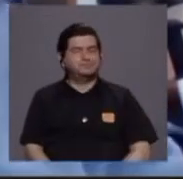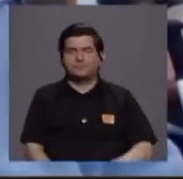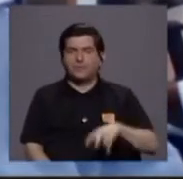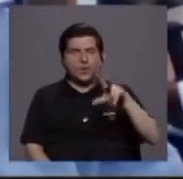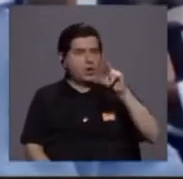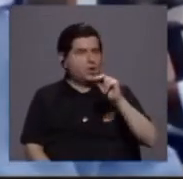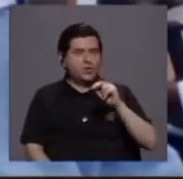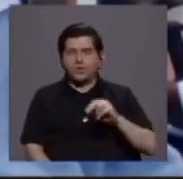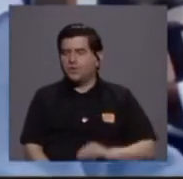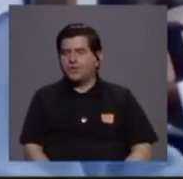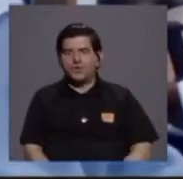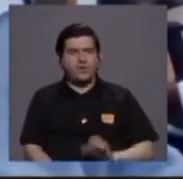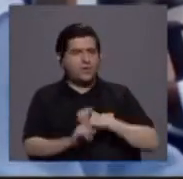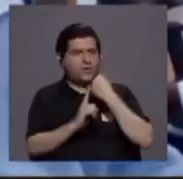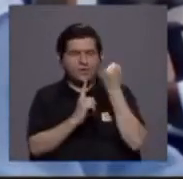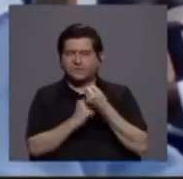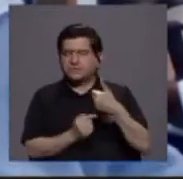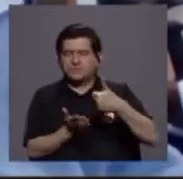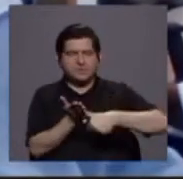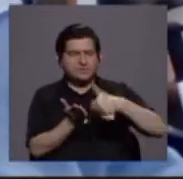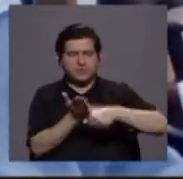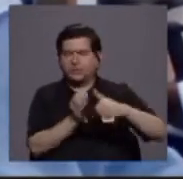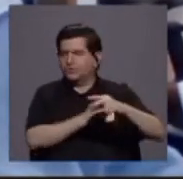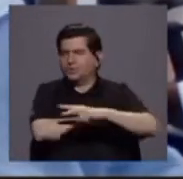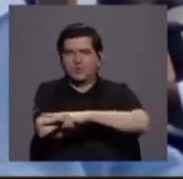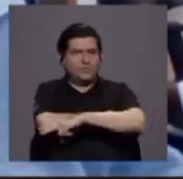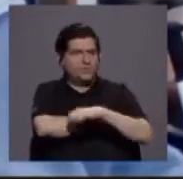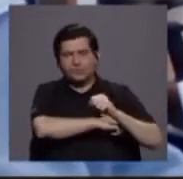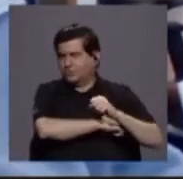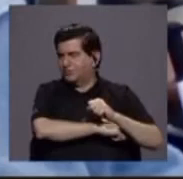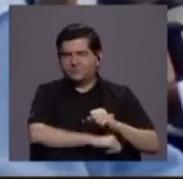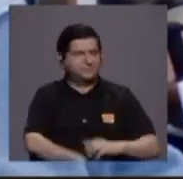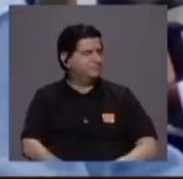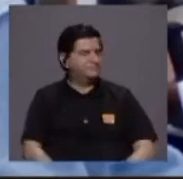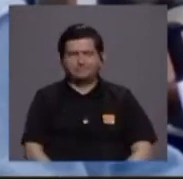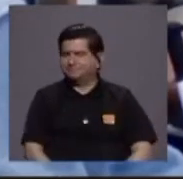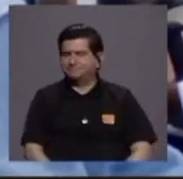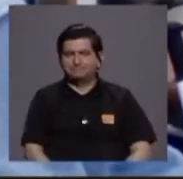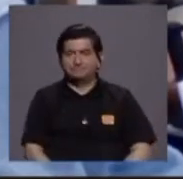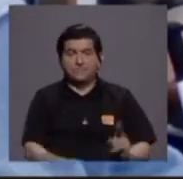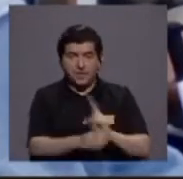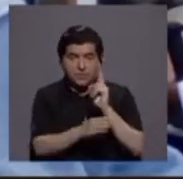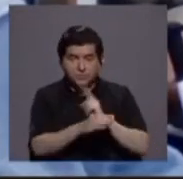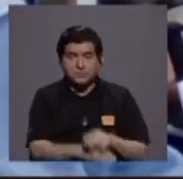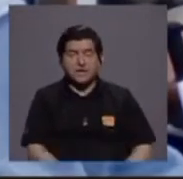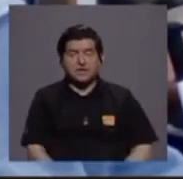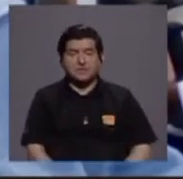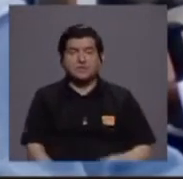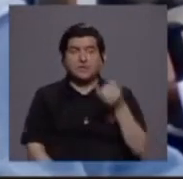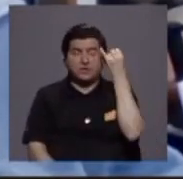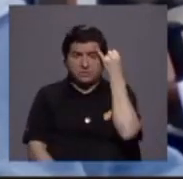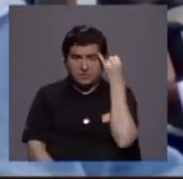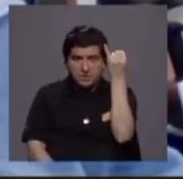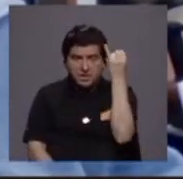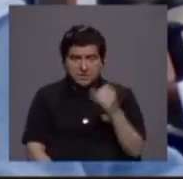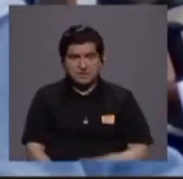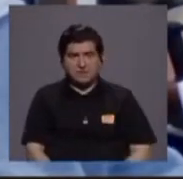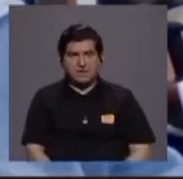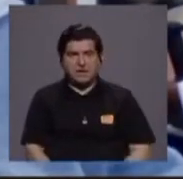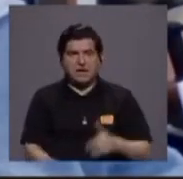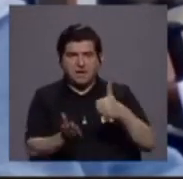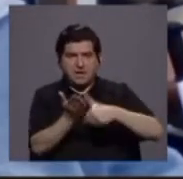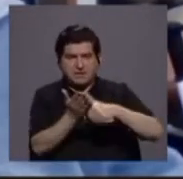no correspondía a la de una elección trucada y por lo tanto, utilizando el argumento de